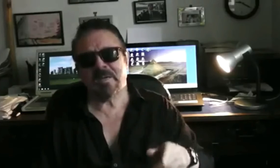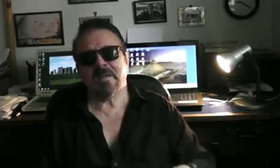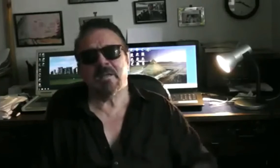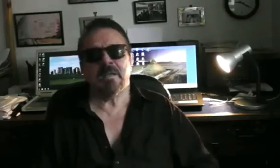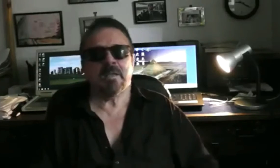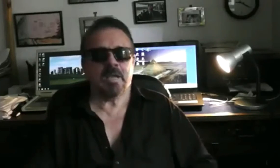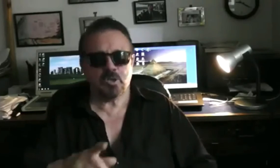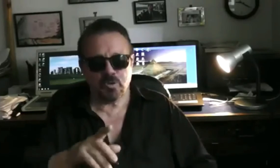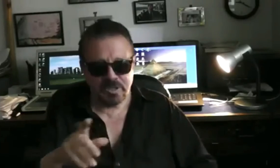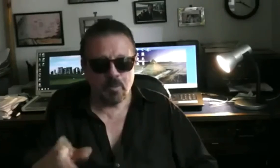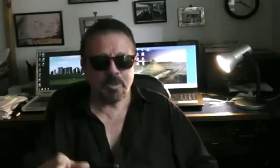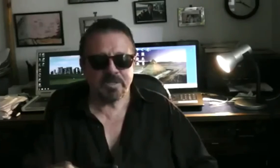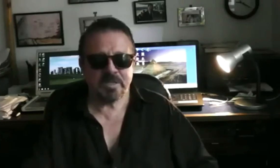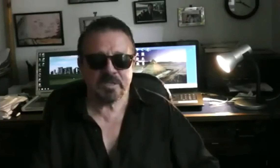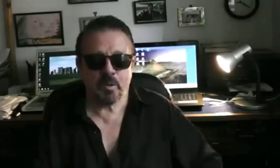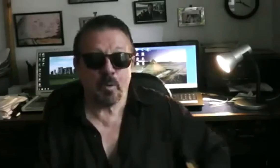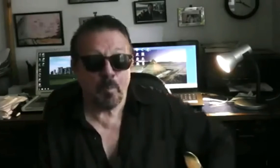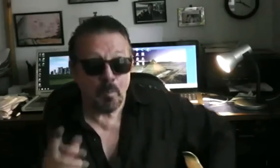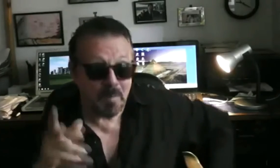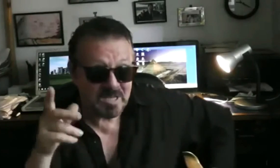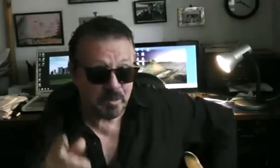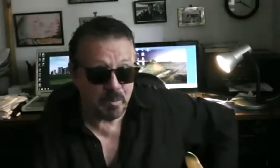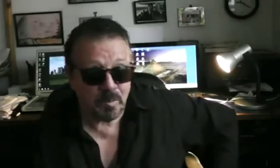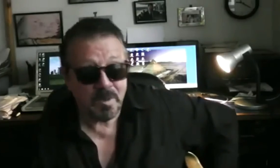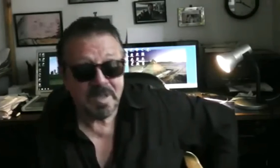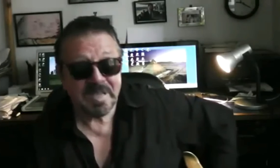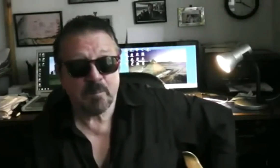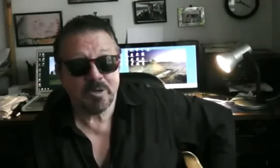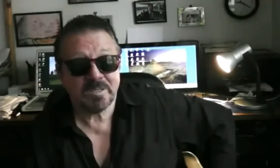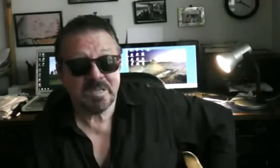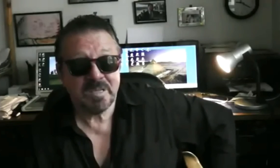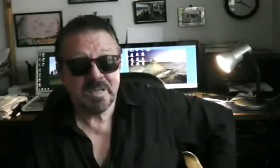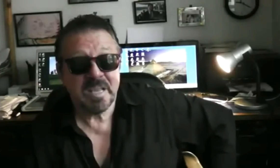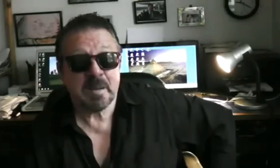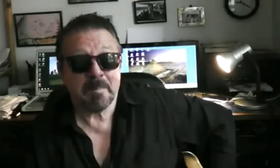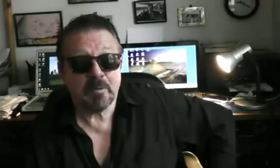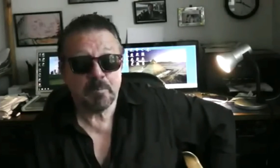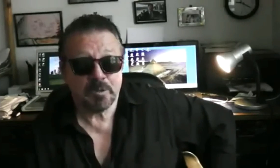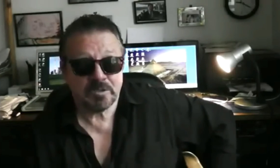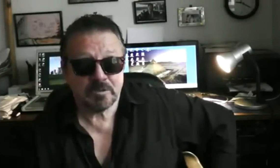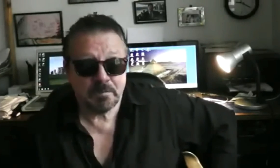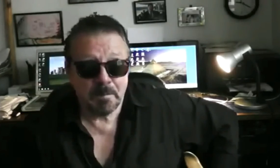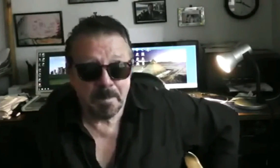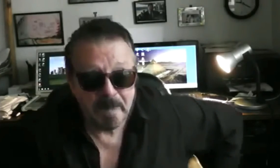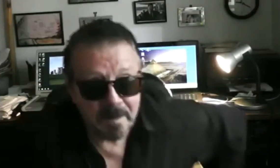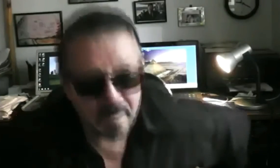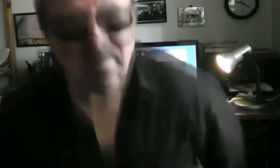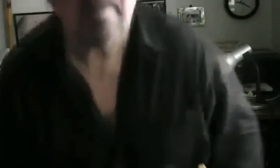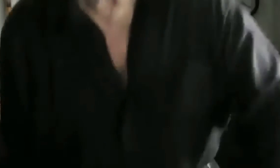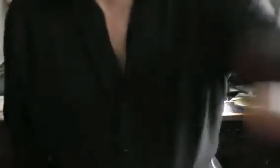se va a revelar. Eso sí lo pueden tener seguro. Más seguro que la muerte y que el pago impuesto.